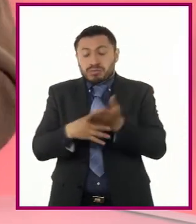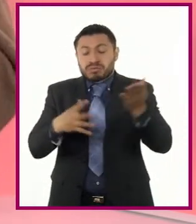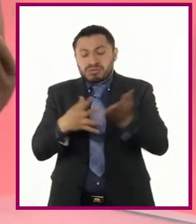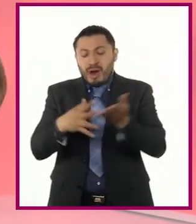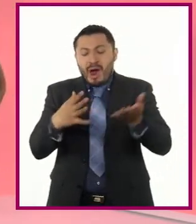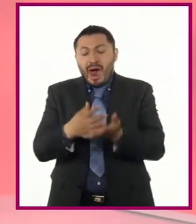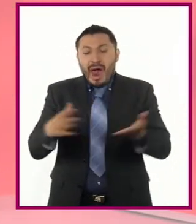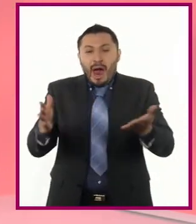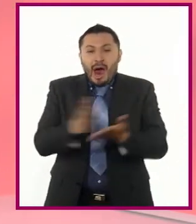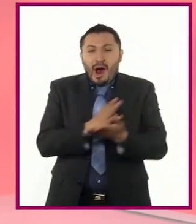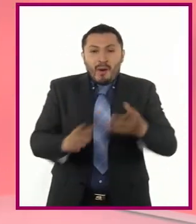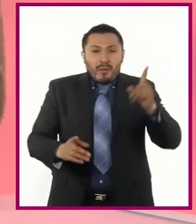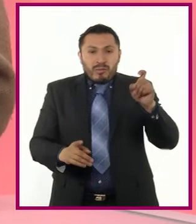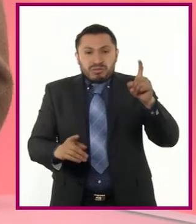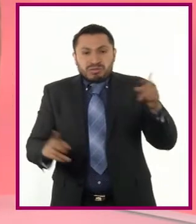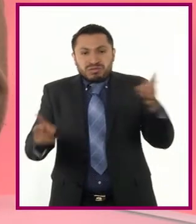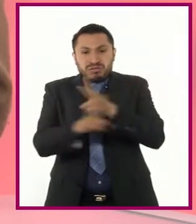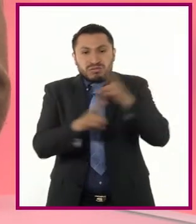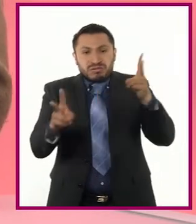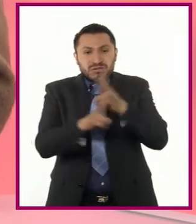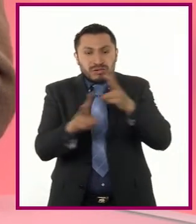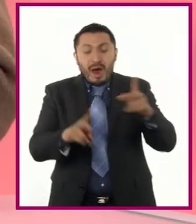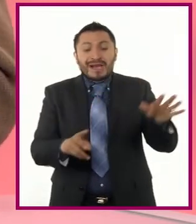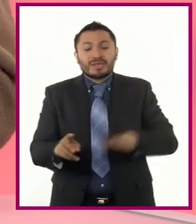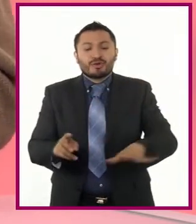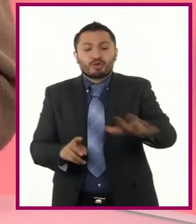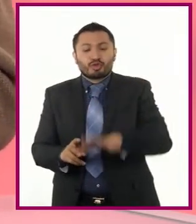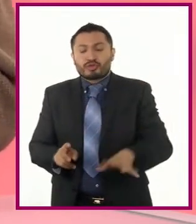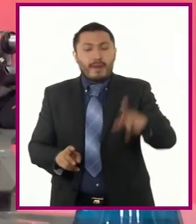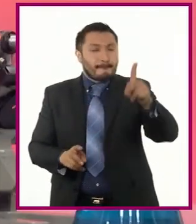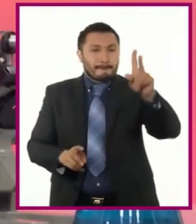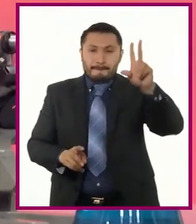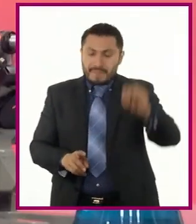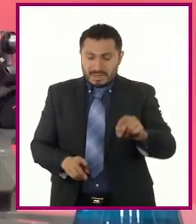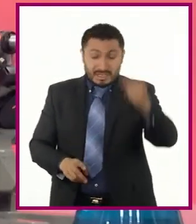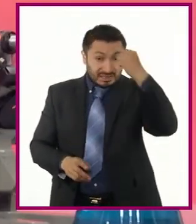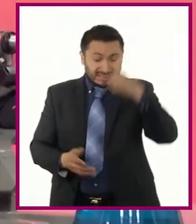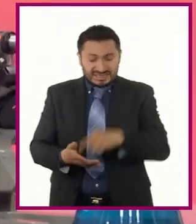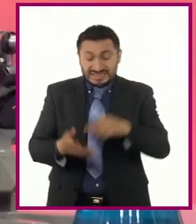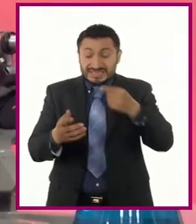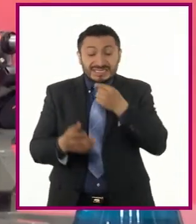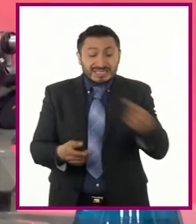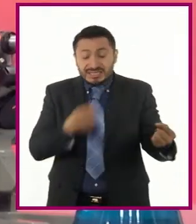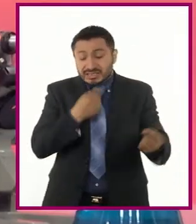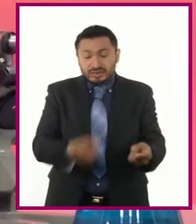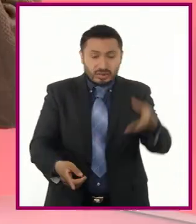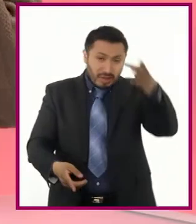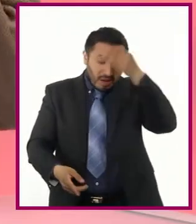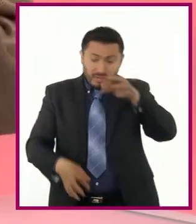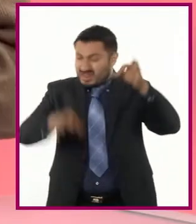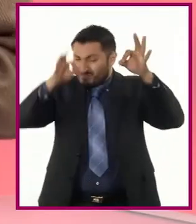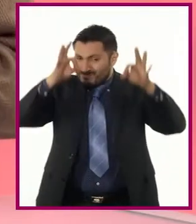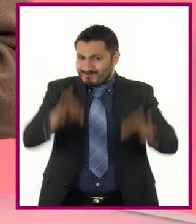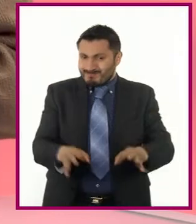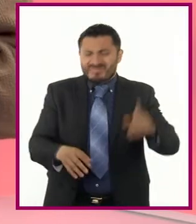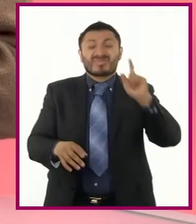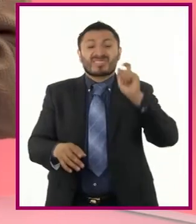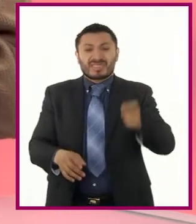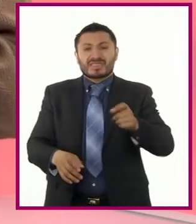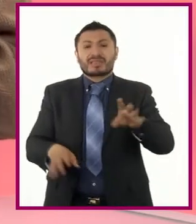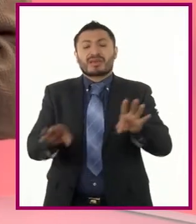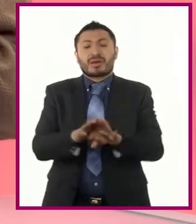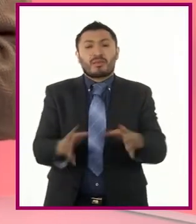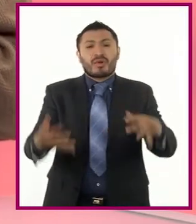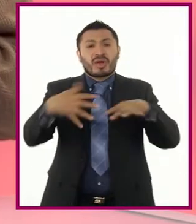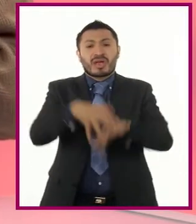estos elementos, el agua, el aire y suelo, y no es cierto. Yo creo que esa es una de las cosas que los niños deben de aprender muy bien. Es toda una